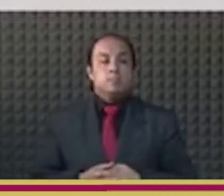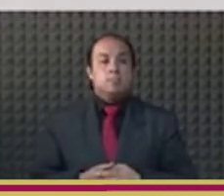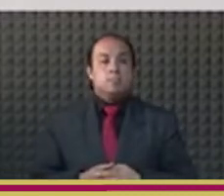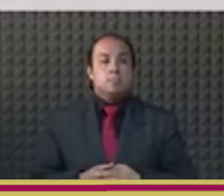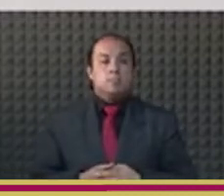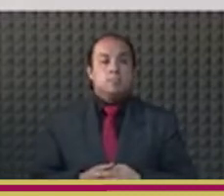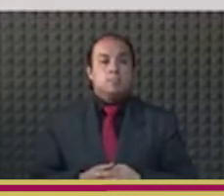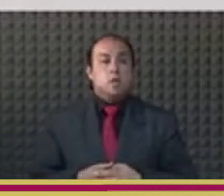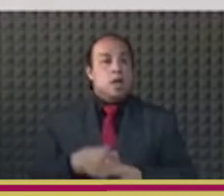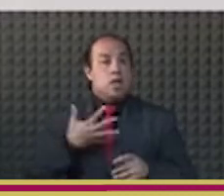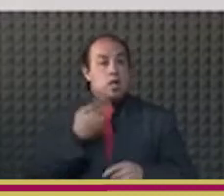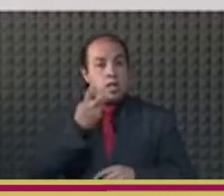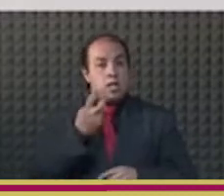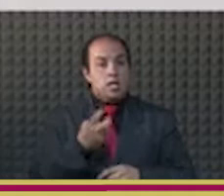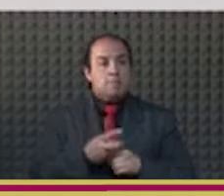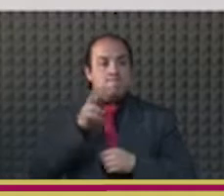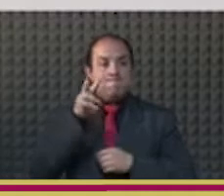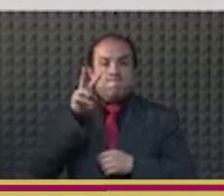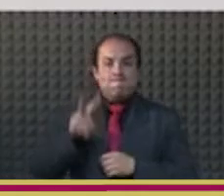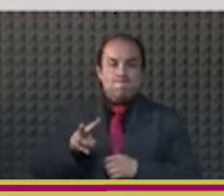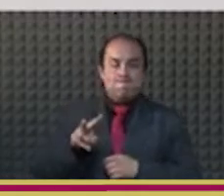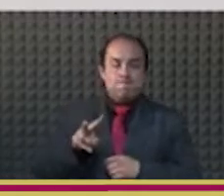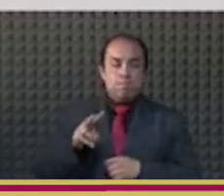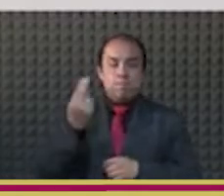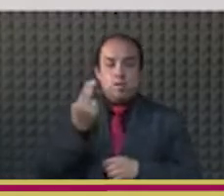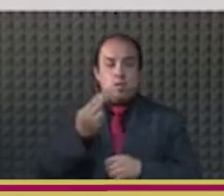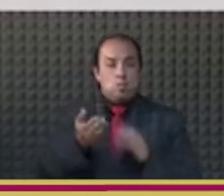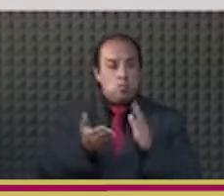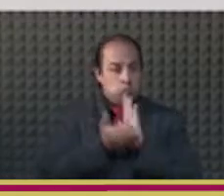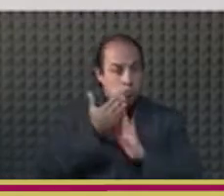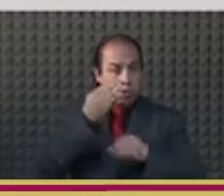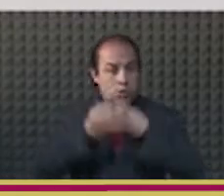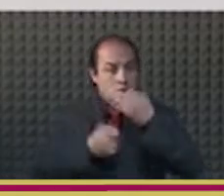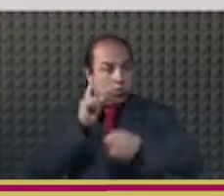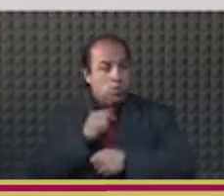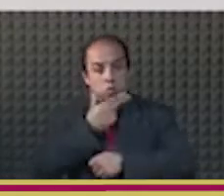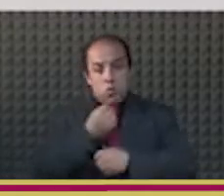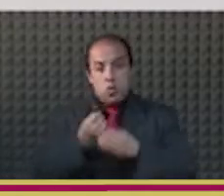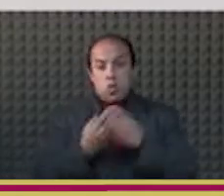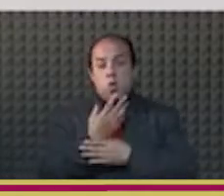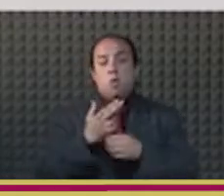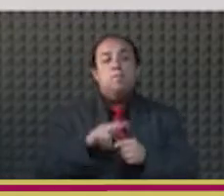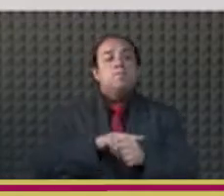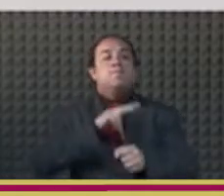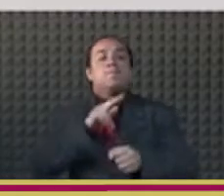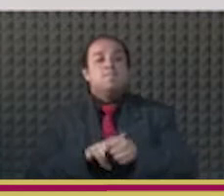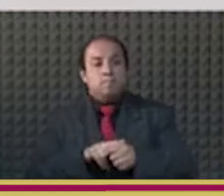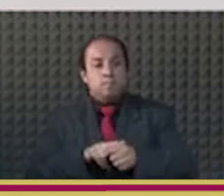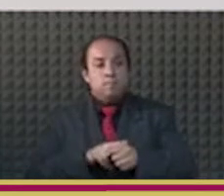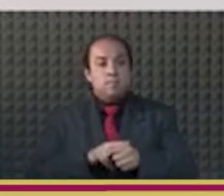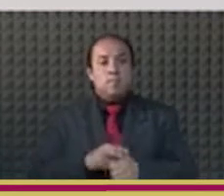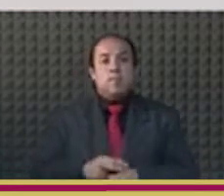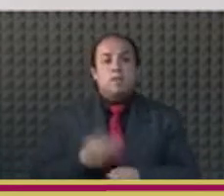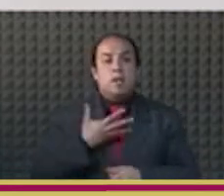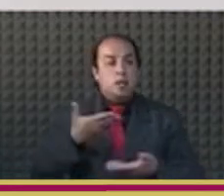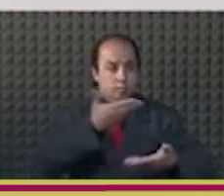esta indiscutible realidad, debemos construir entre todas y todos una nueva normalidad en la que